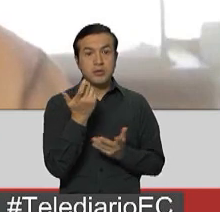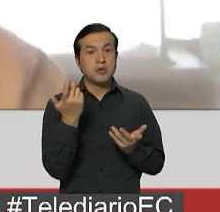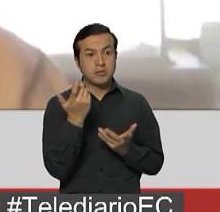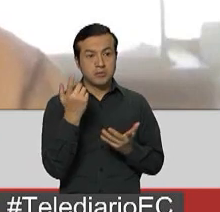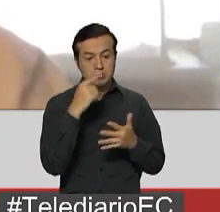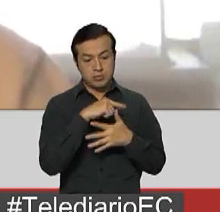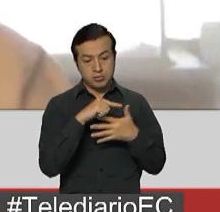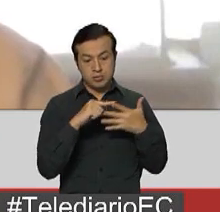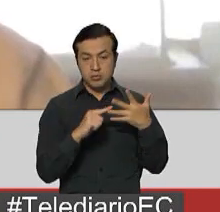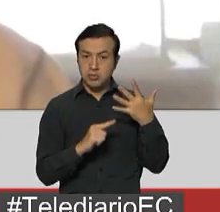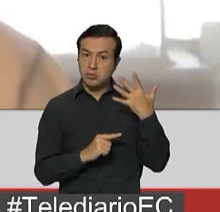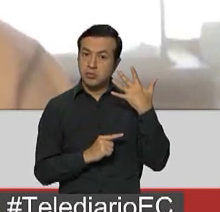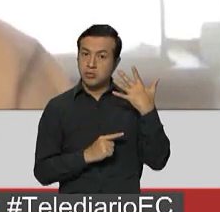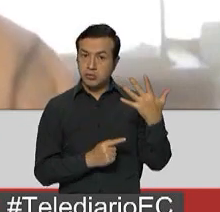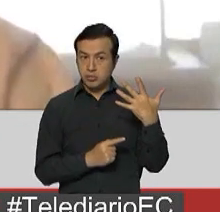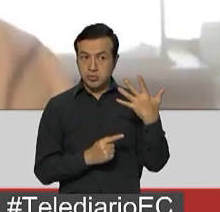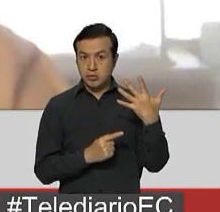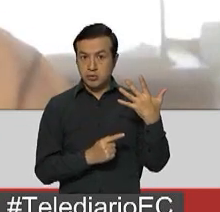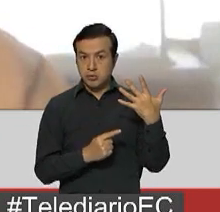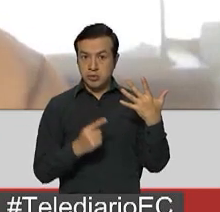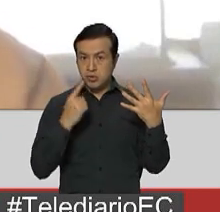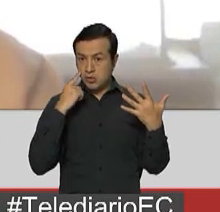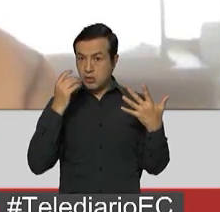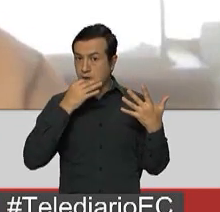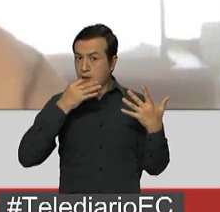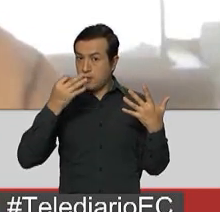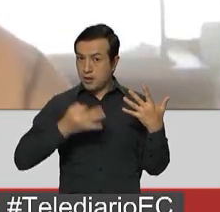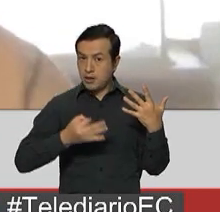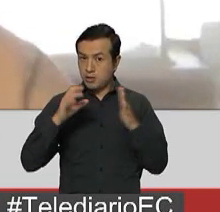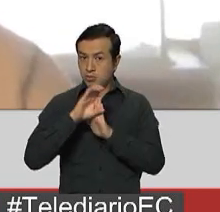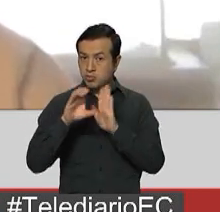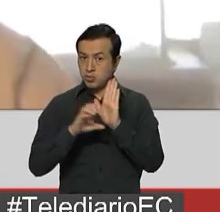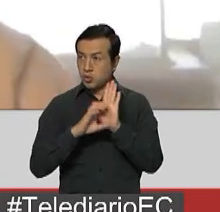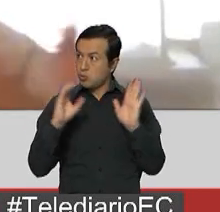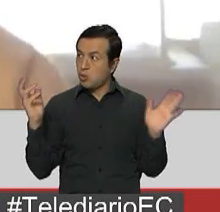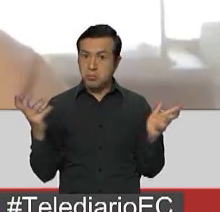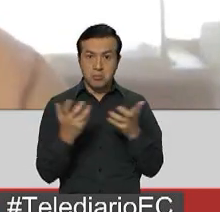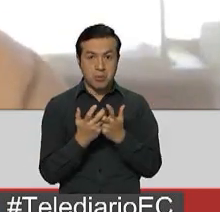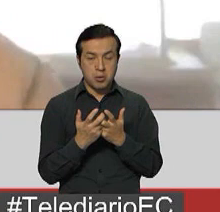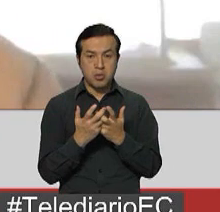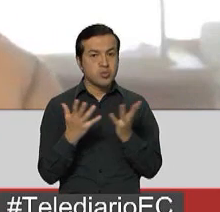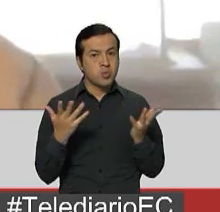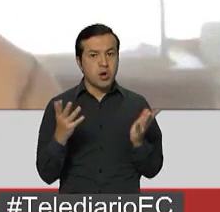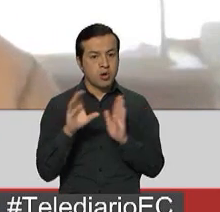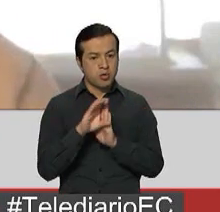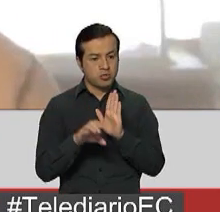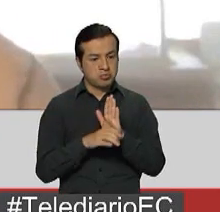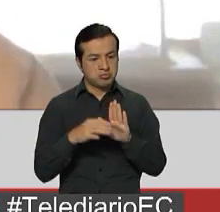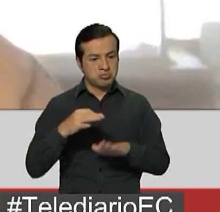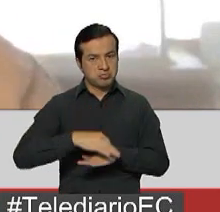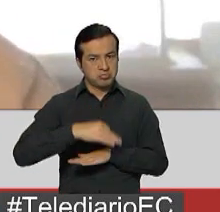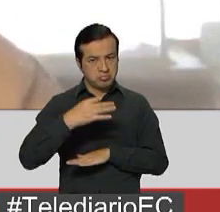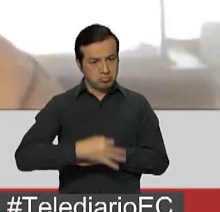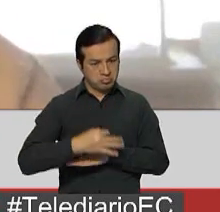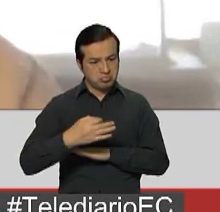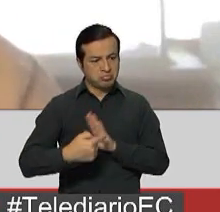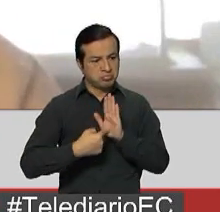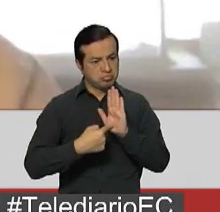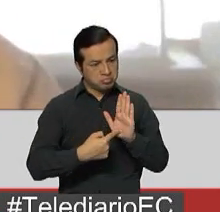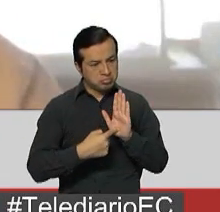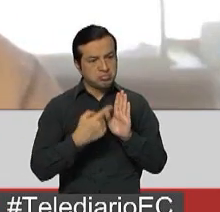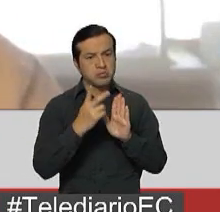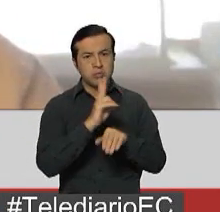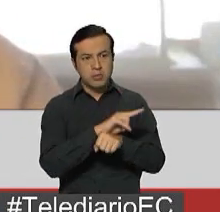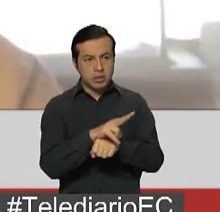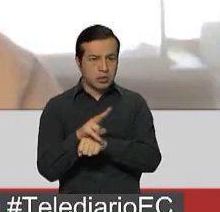algunos elementos que no reflejan realmente lo que el espíritu de la constitución determina para la